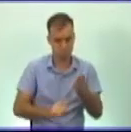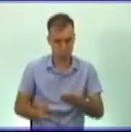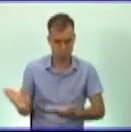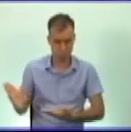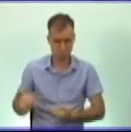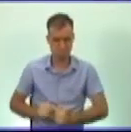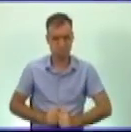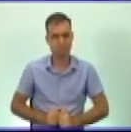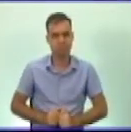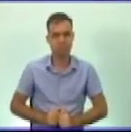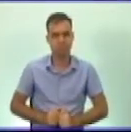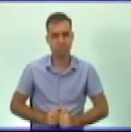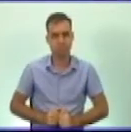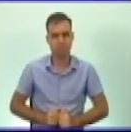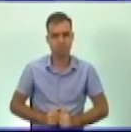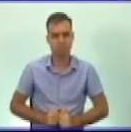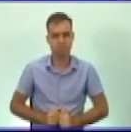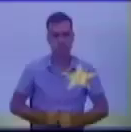copiar.